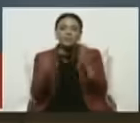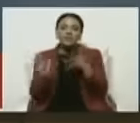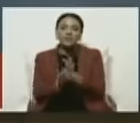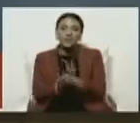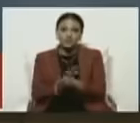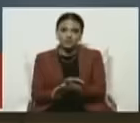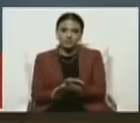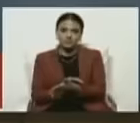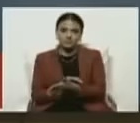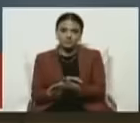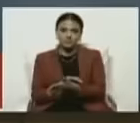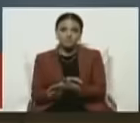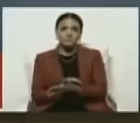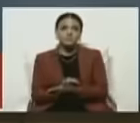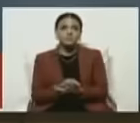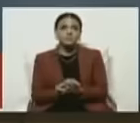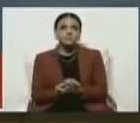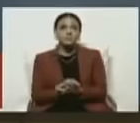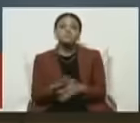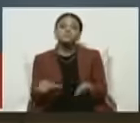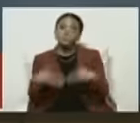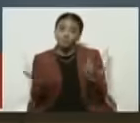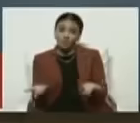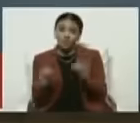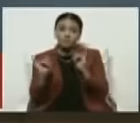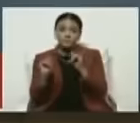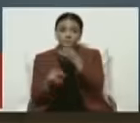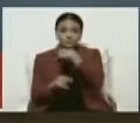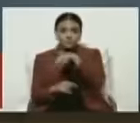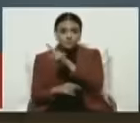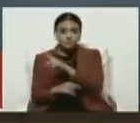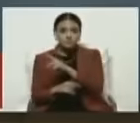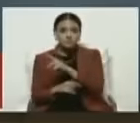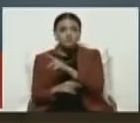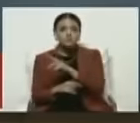nefasto, pues él está